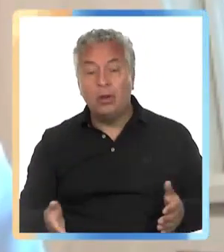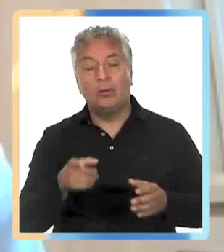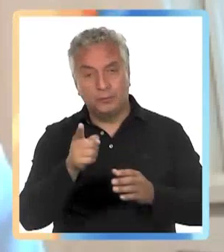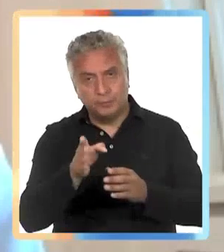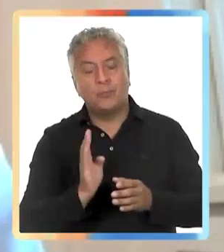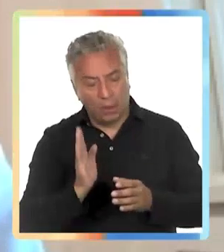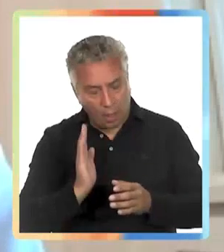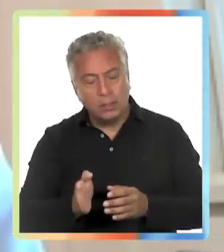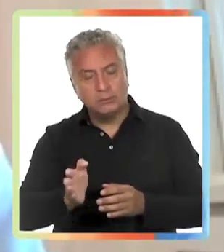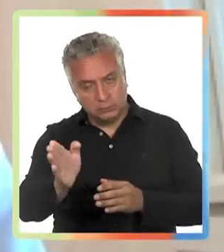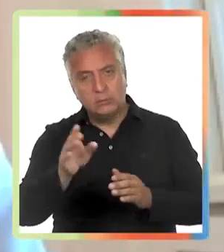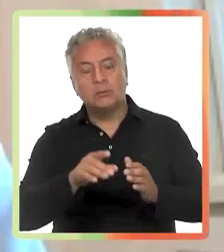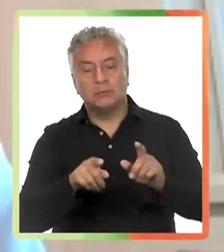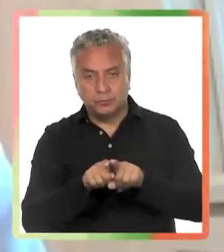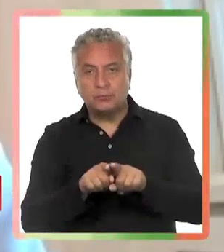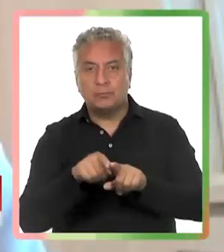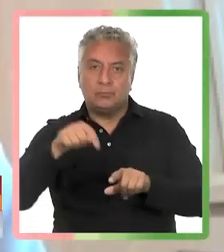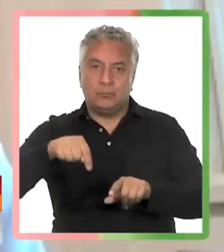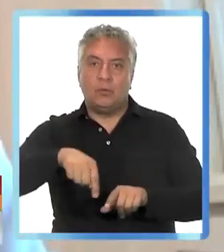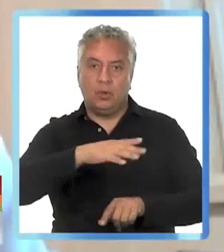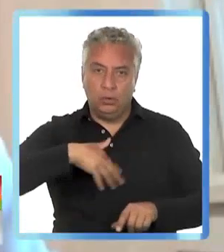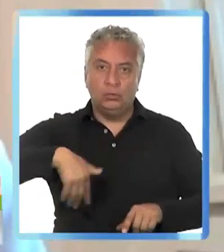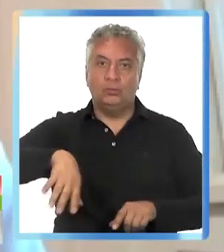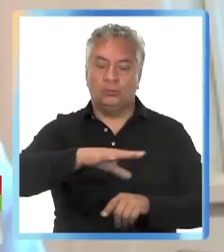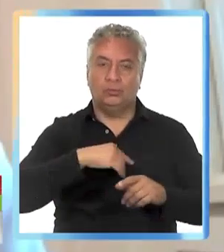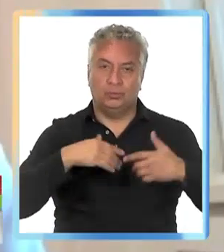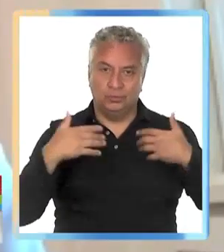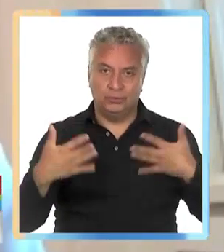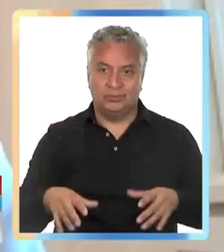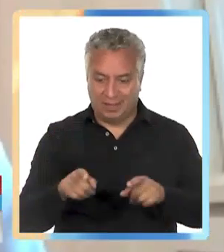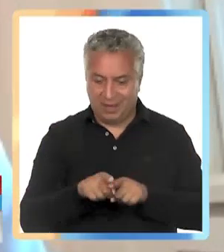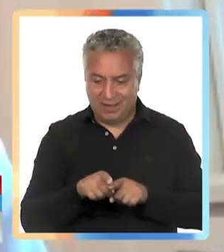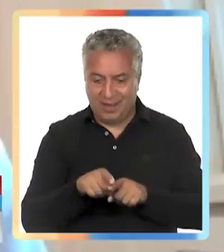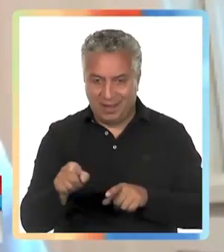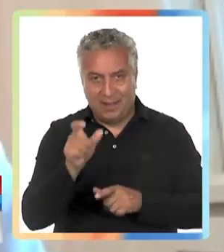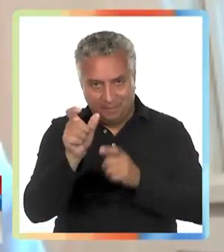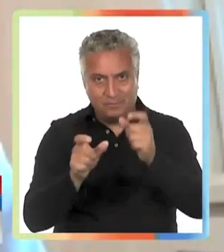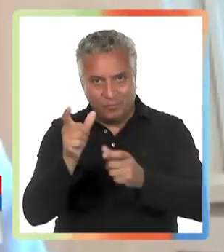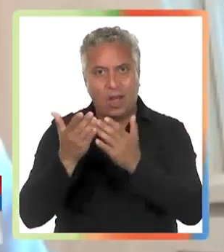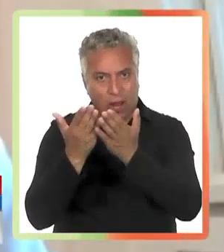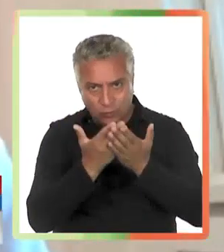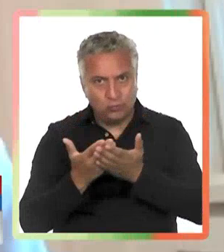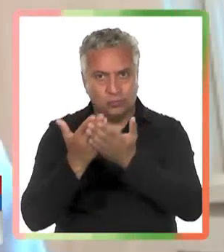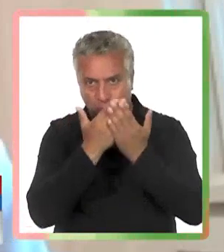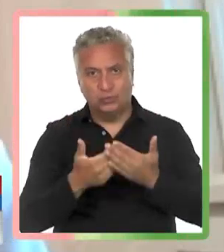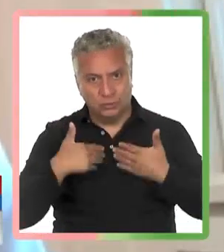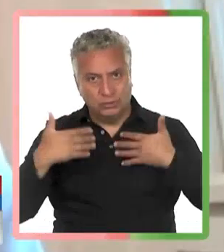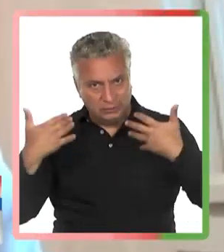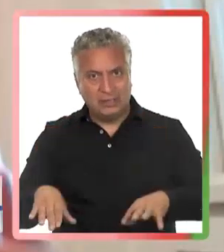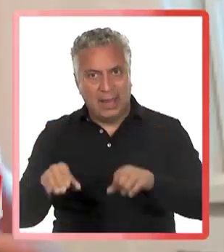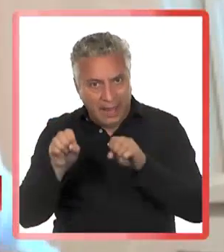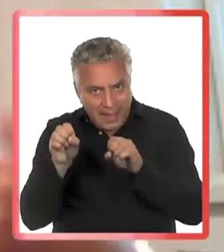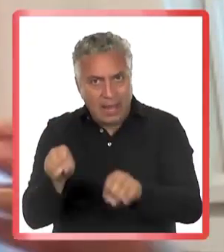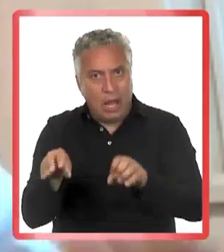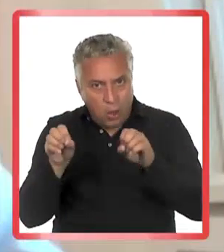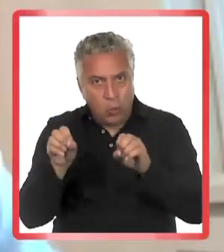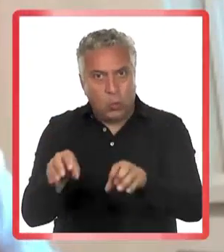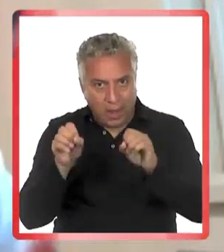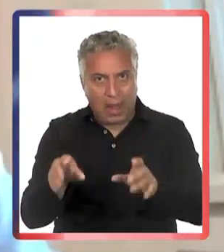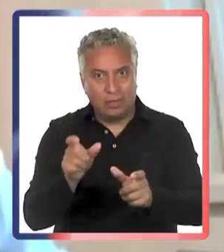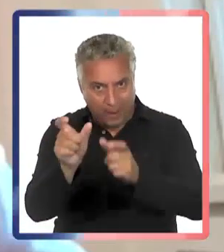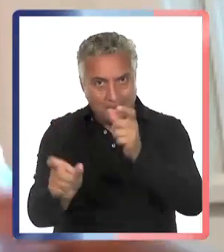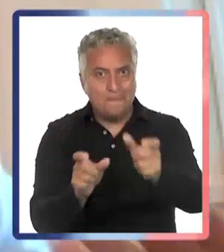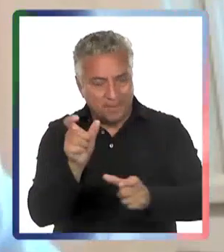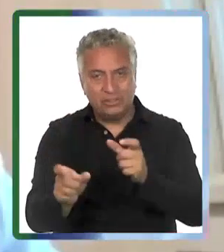Y también sigue avanzando, digamos, nosotros lo estamos utilizando ya en la educación de nuestros pacientes, de nuestros estudiantes, ¿no es cierto? Estamos